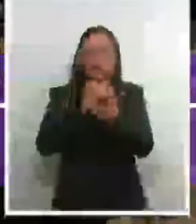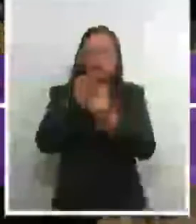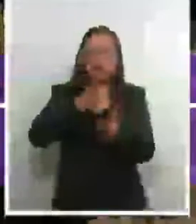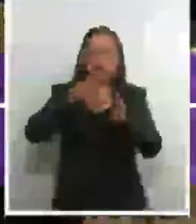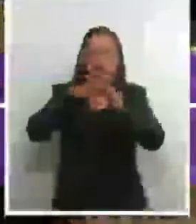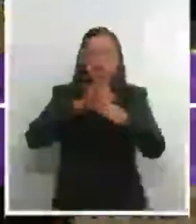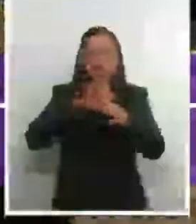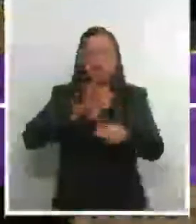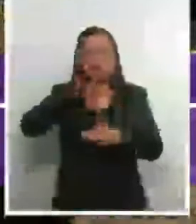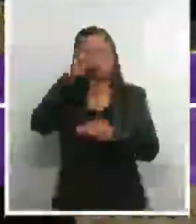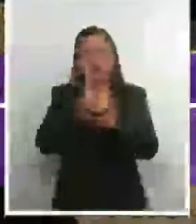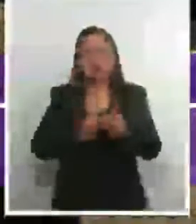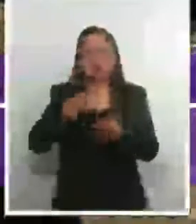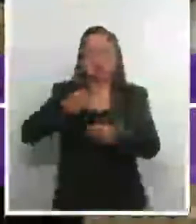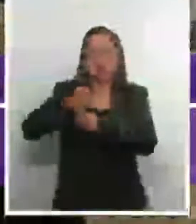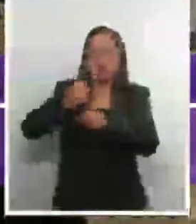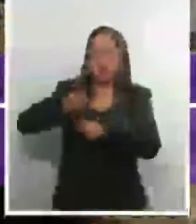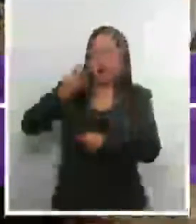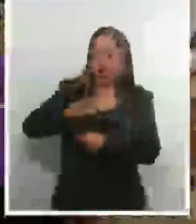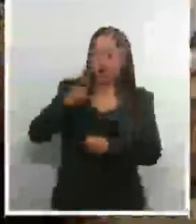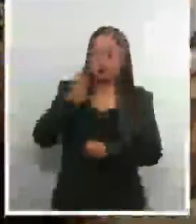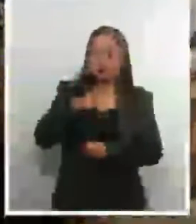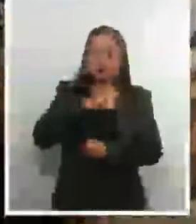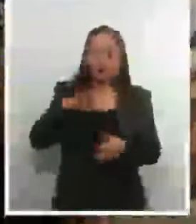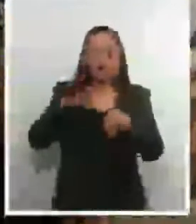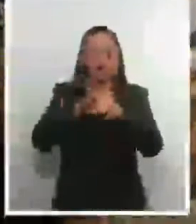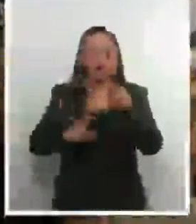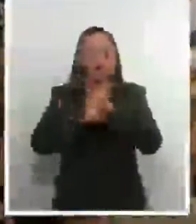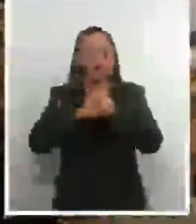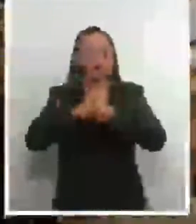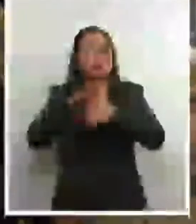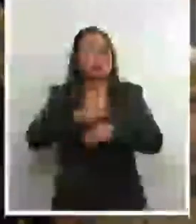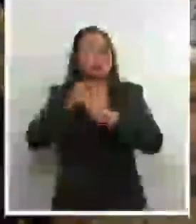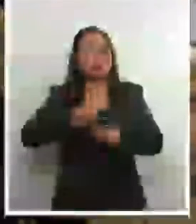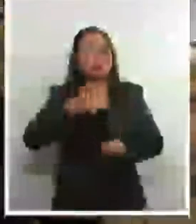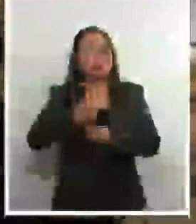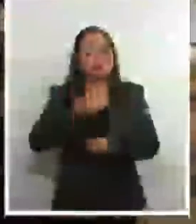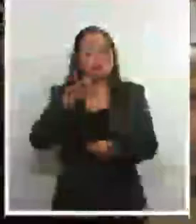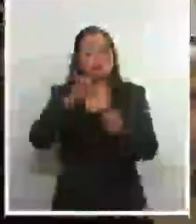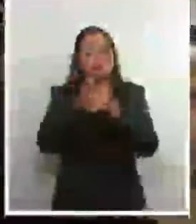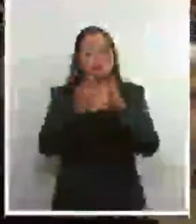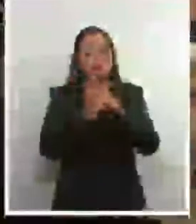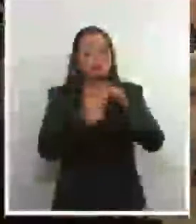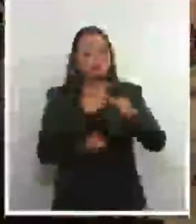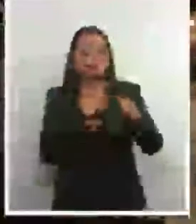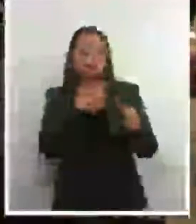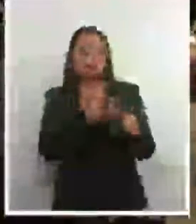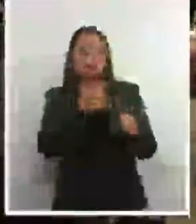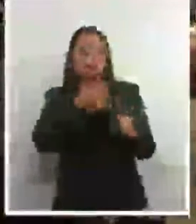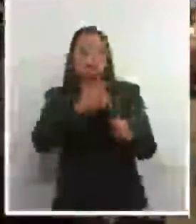que la violencia y el delito son problemas de seguridad pública. Esta constitución